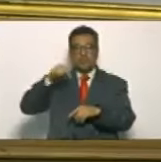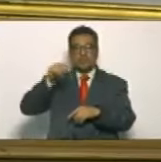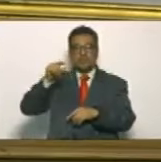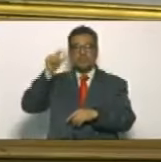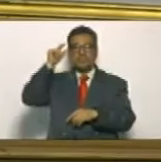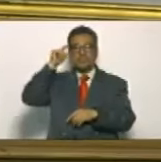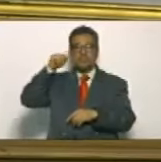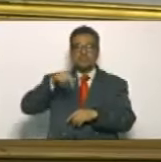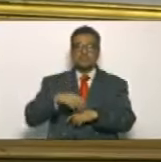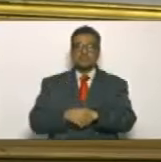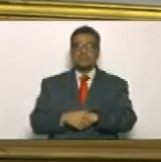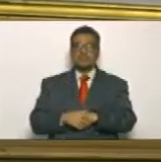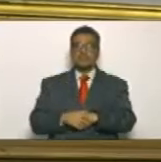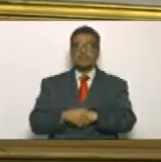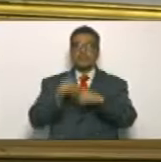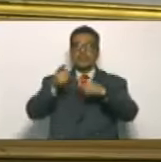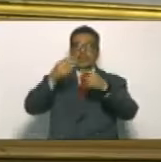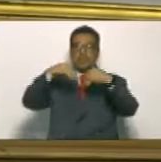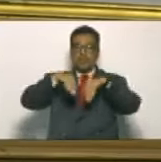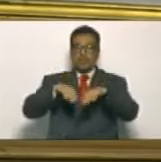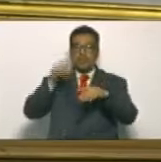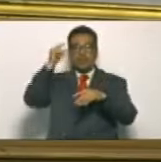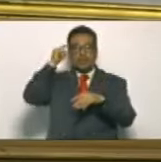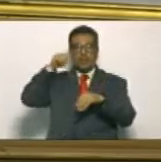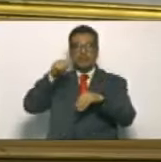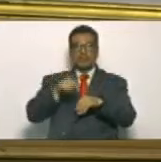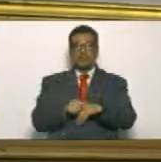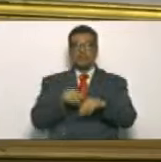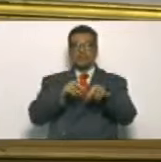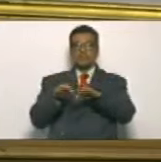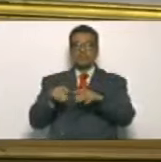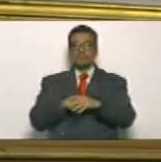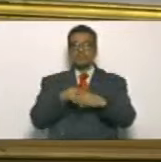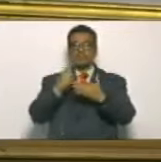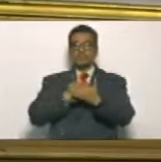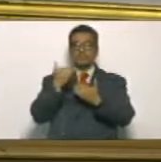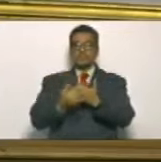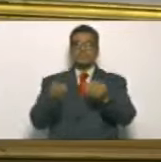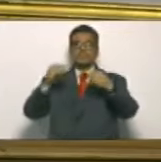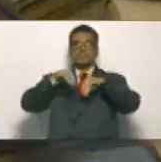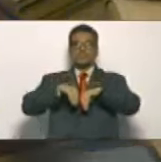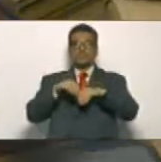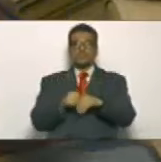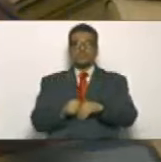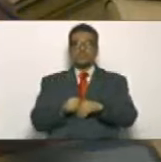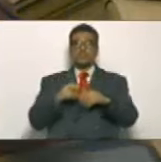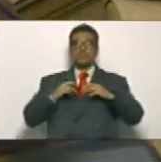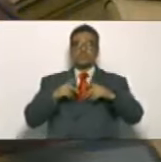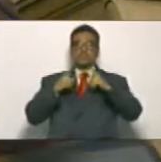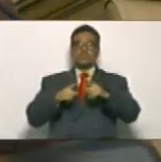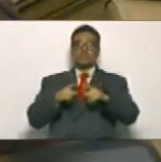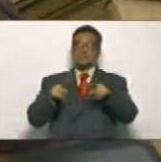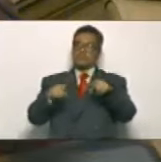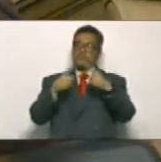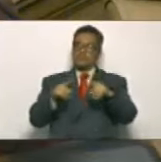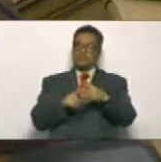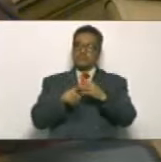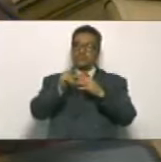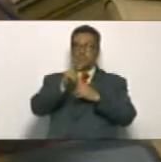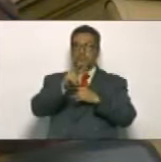hoy. Siguiente punto del orden del día, ciudadana secretaria. Proyecto de acuerdo en ocasión de conmemorarse